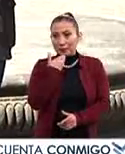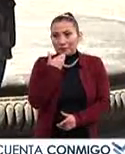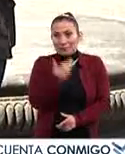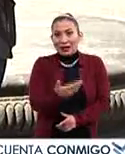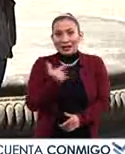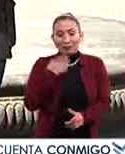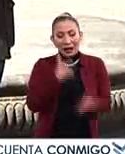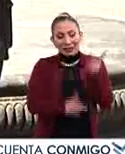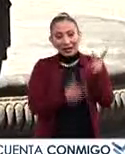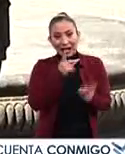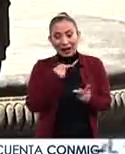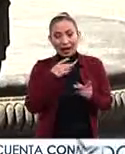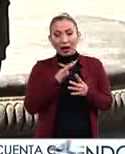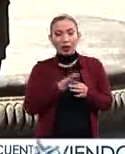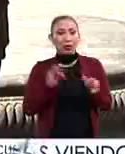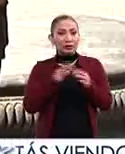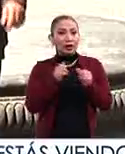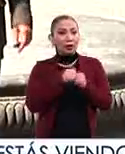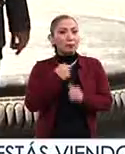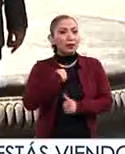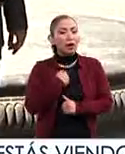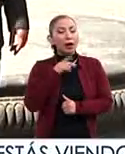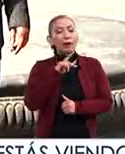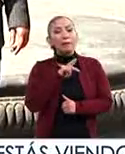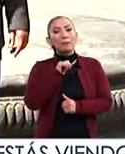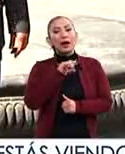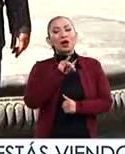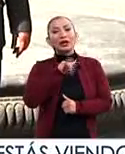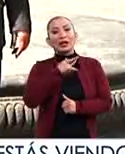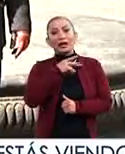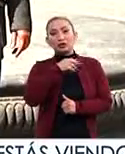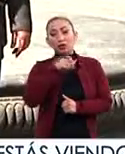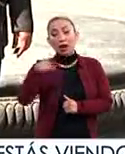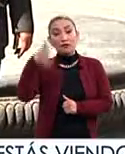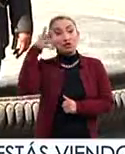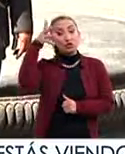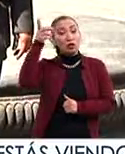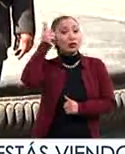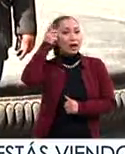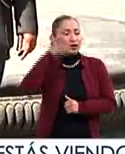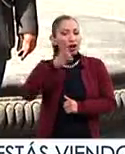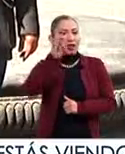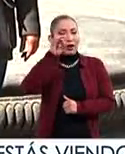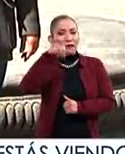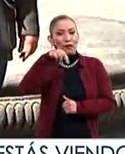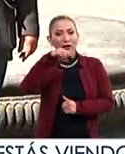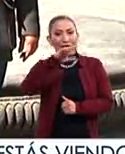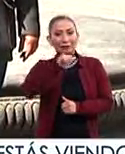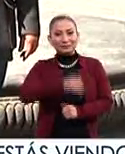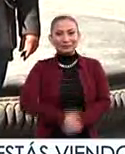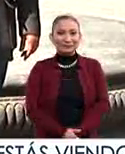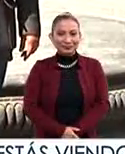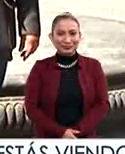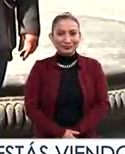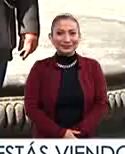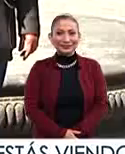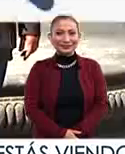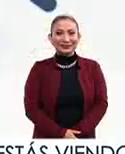gratificante platicar en Cuenta Conmigo con Paco Ignacio Taibo II, el futuro director del Fondo de Cultura Económica.